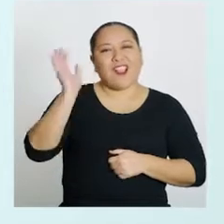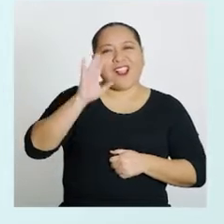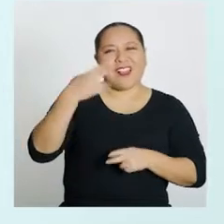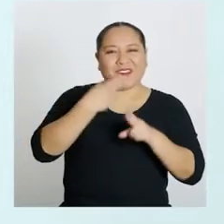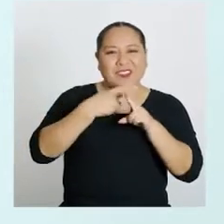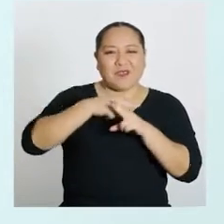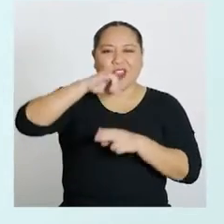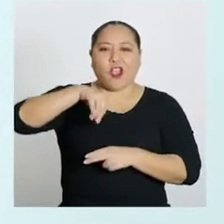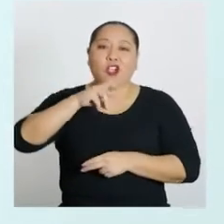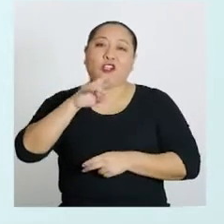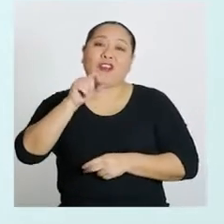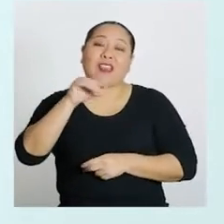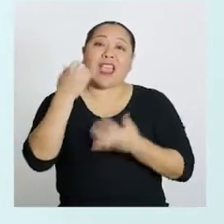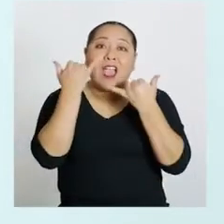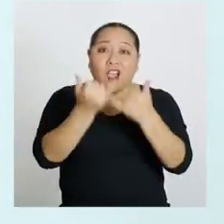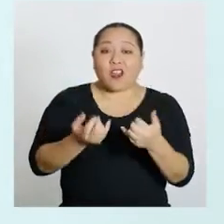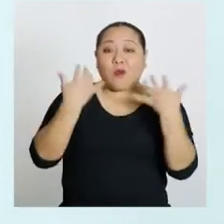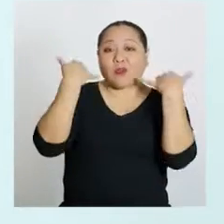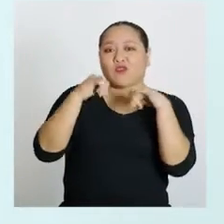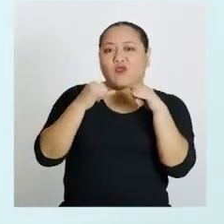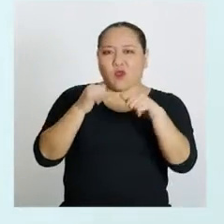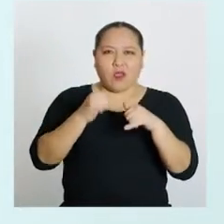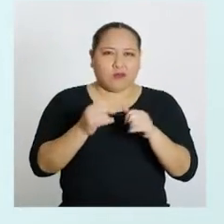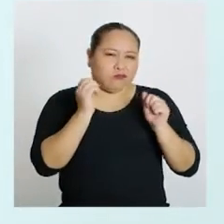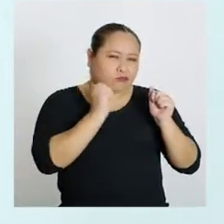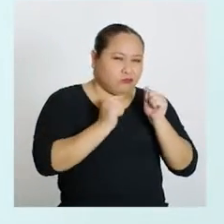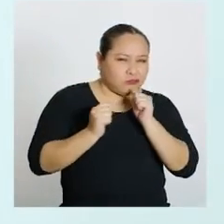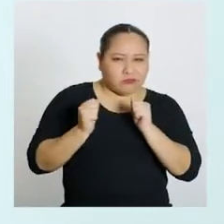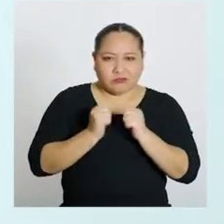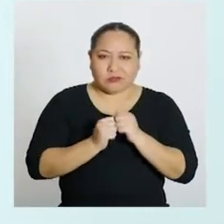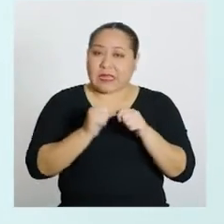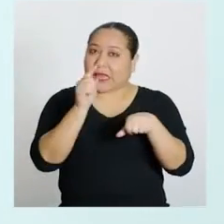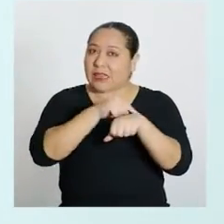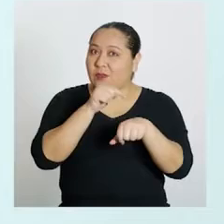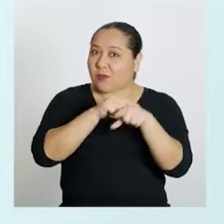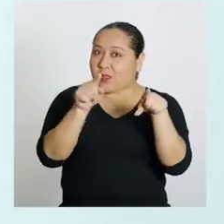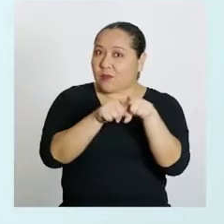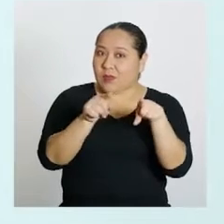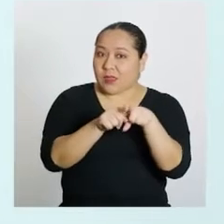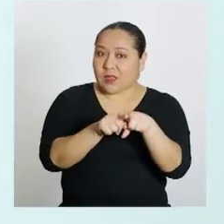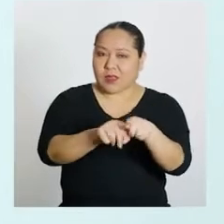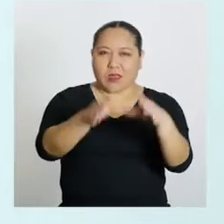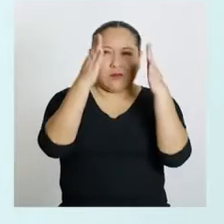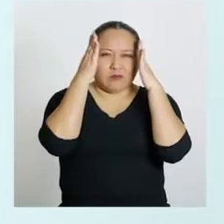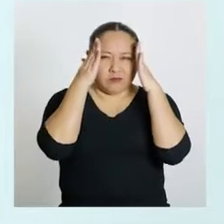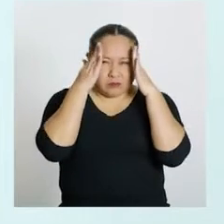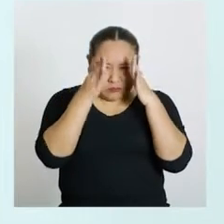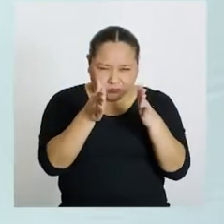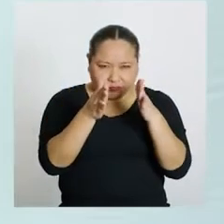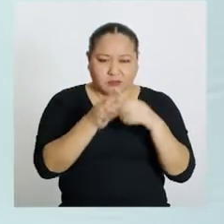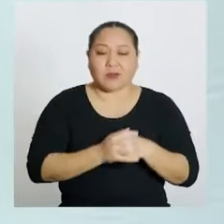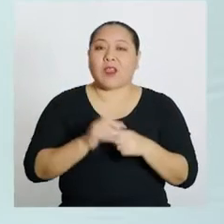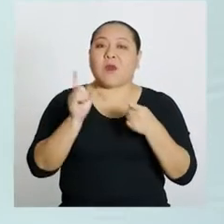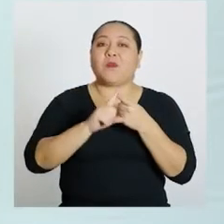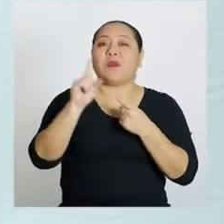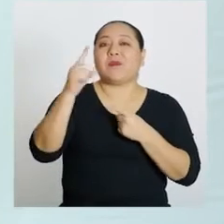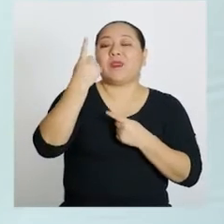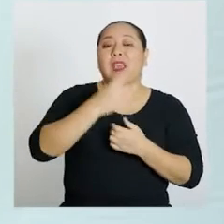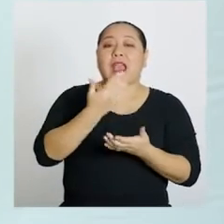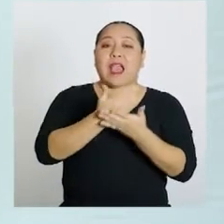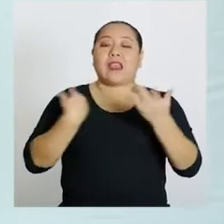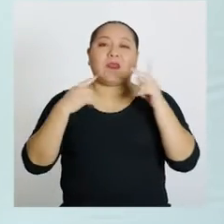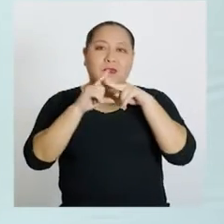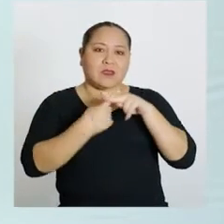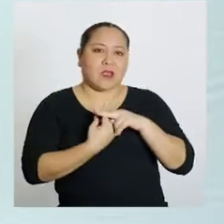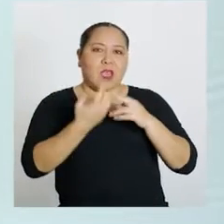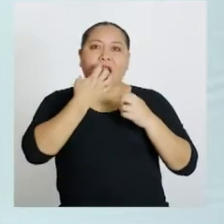Hola, soy Jorge y esta vez vamos a jugar con nuestra coordinación, al mismo tiempo que debemos estar muy enfocados. Primero, antes de